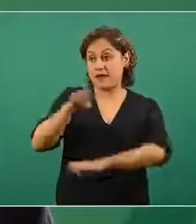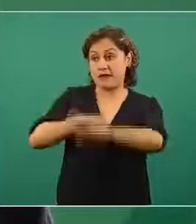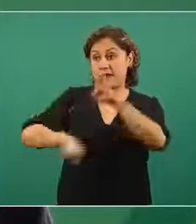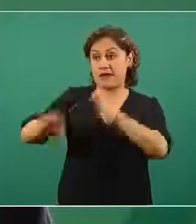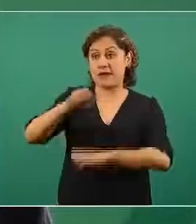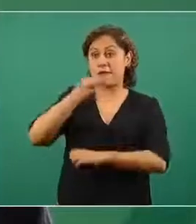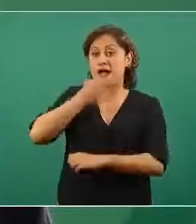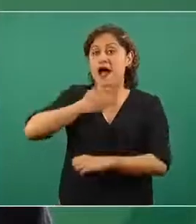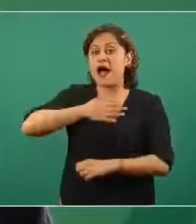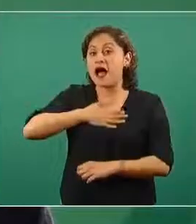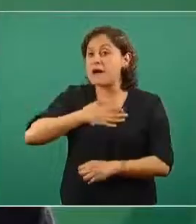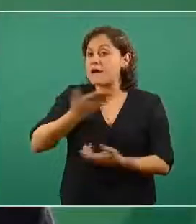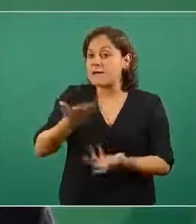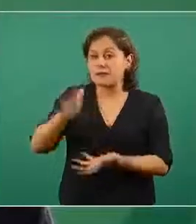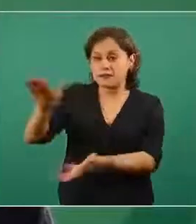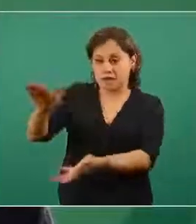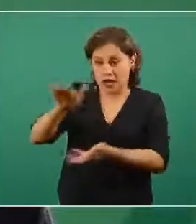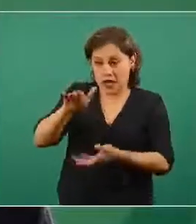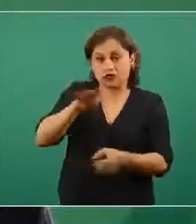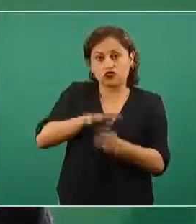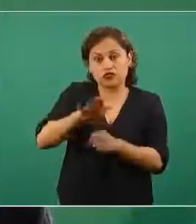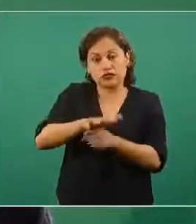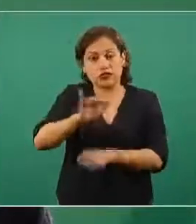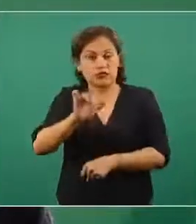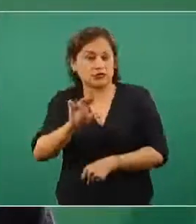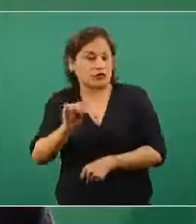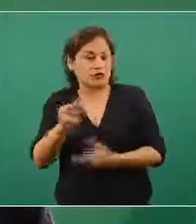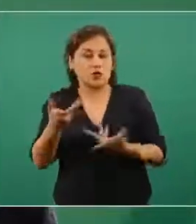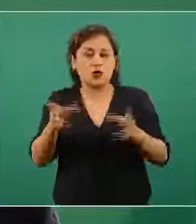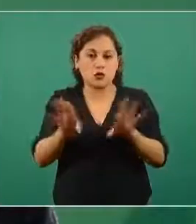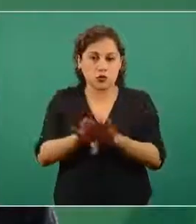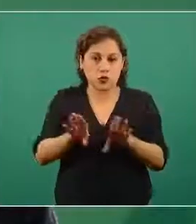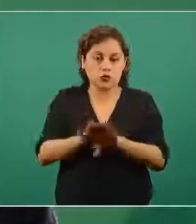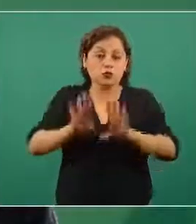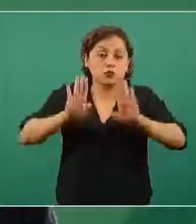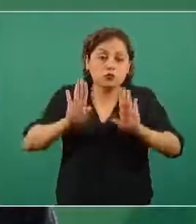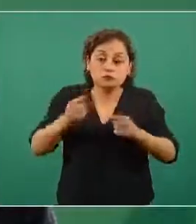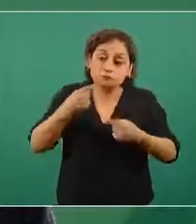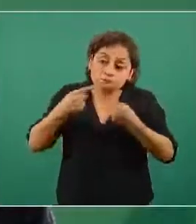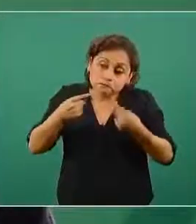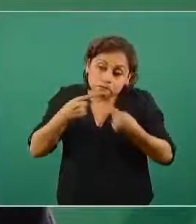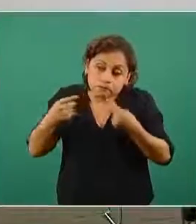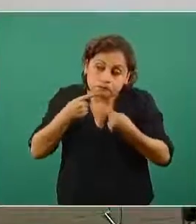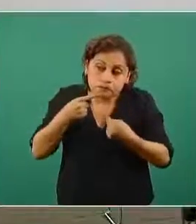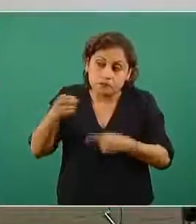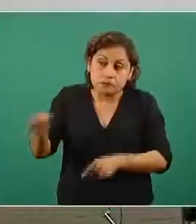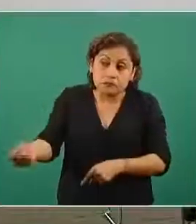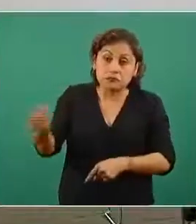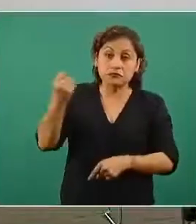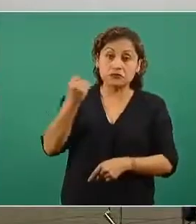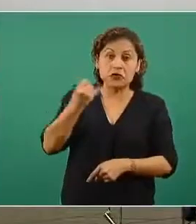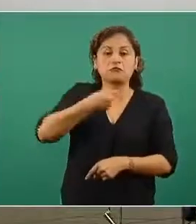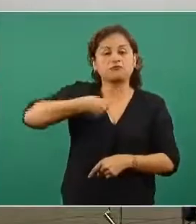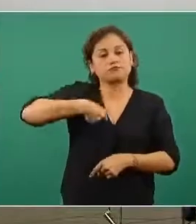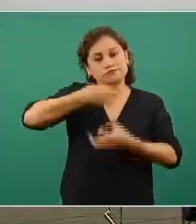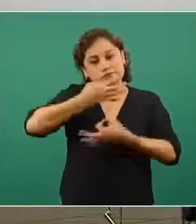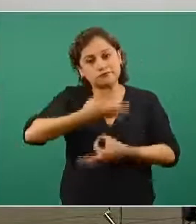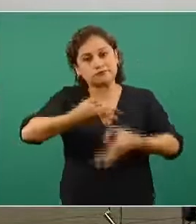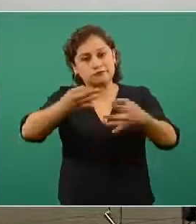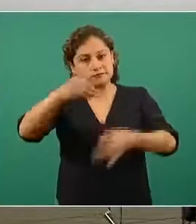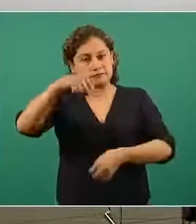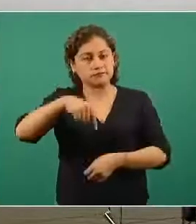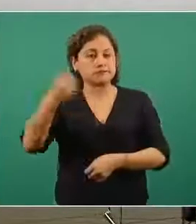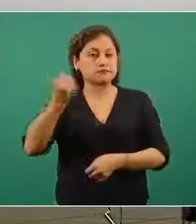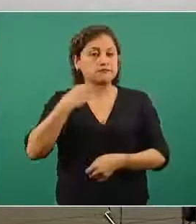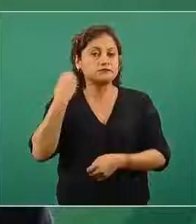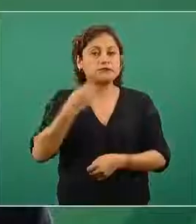y dar respuesta a estas gestiones. De ser así, se lo estaríamos también comunicando, pero lo que sí ya de entrada podemos confirmar